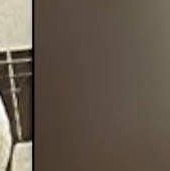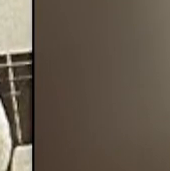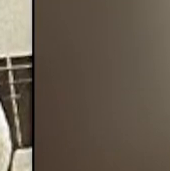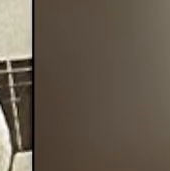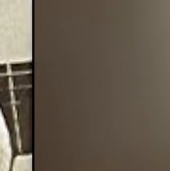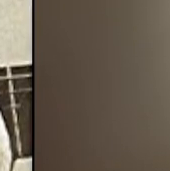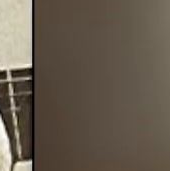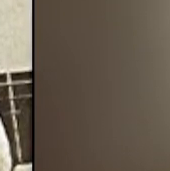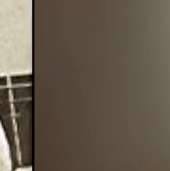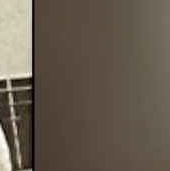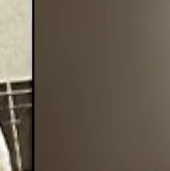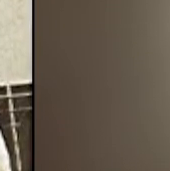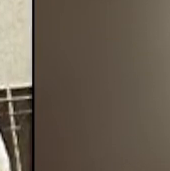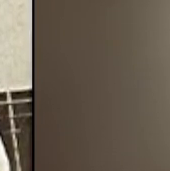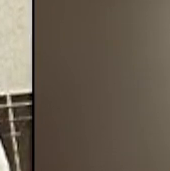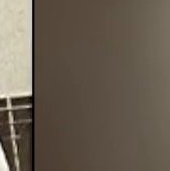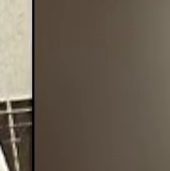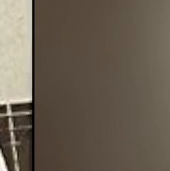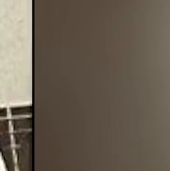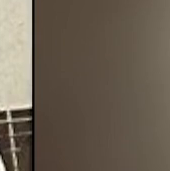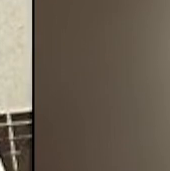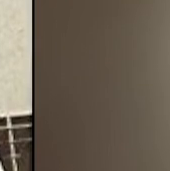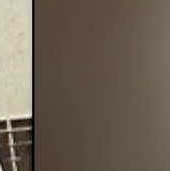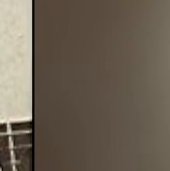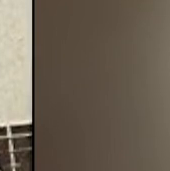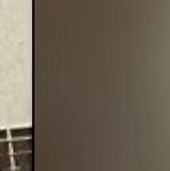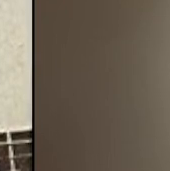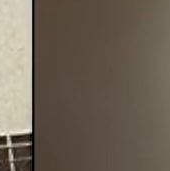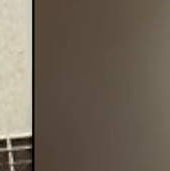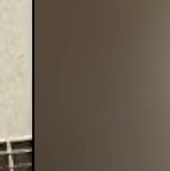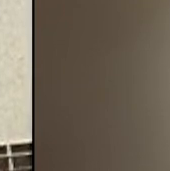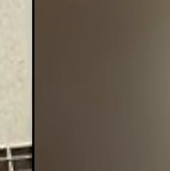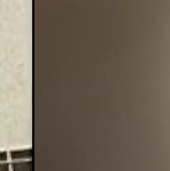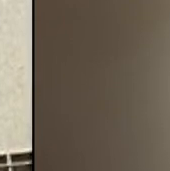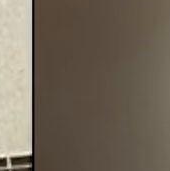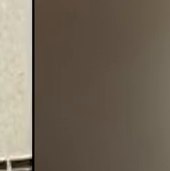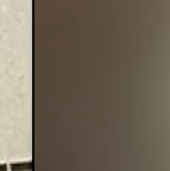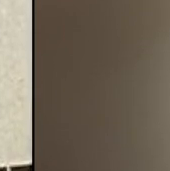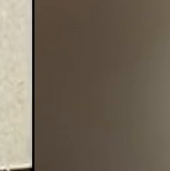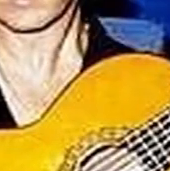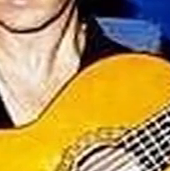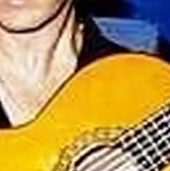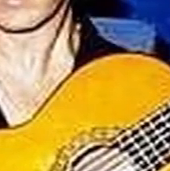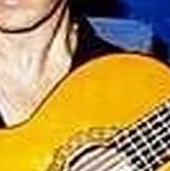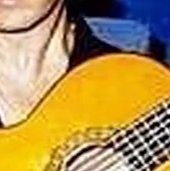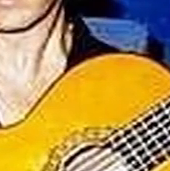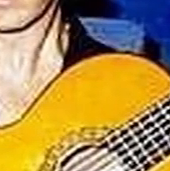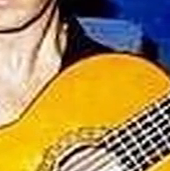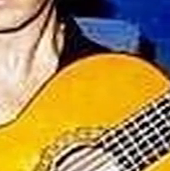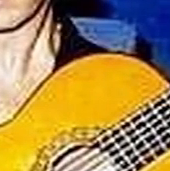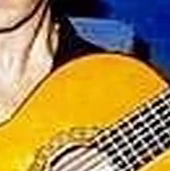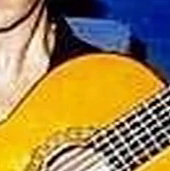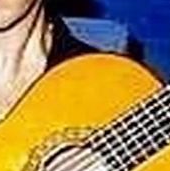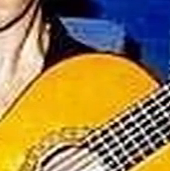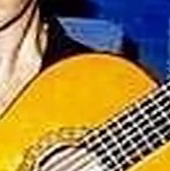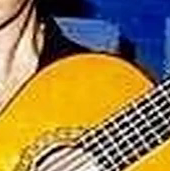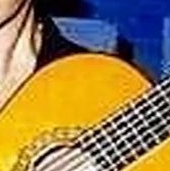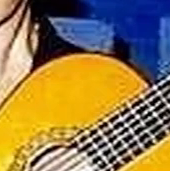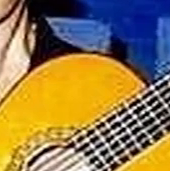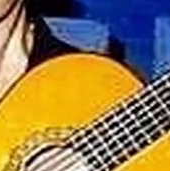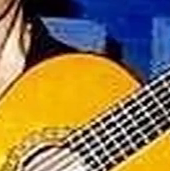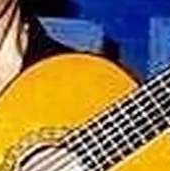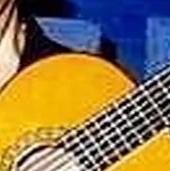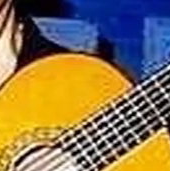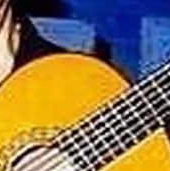aguas de su LP fuente y caudal que fue un gran éxito de ventas muchas veces participó con su colega